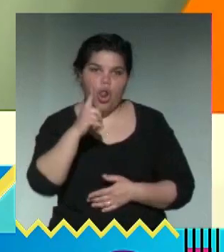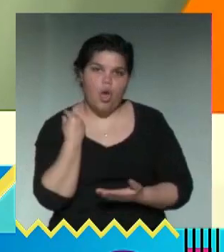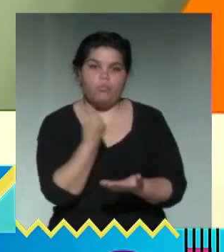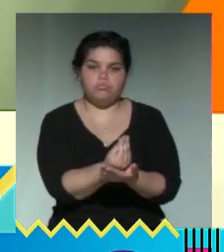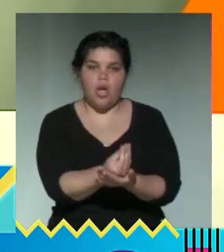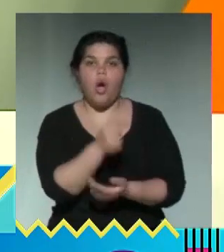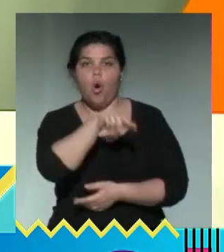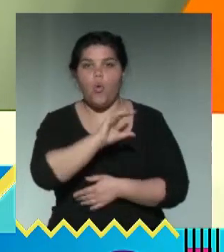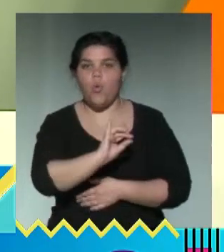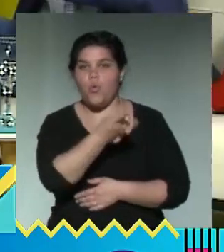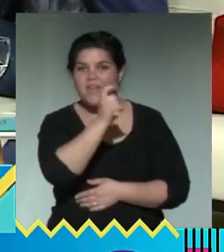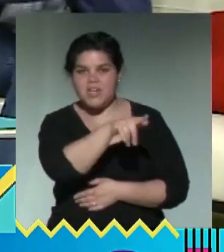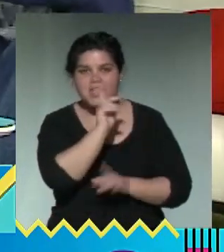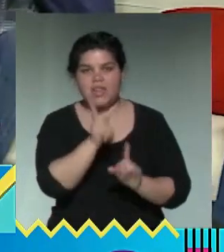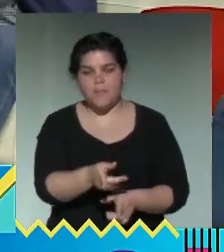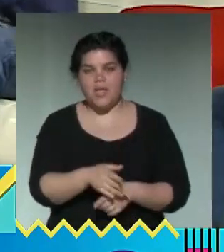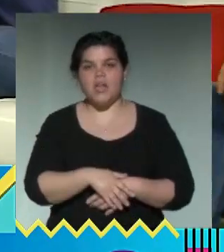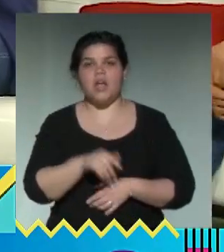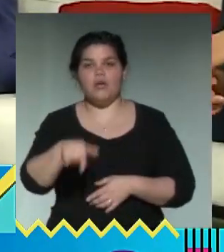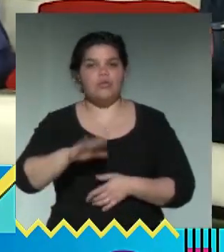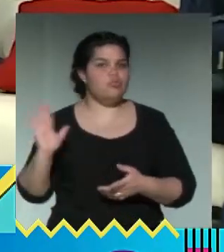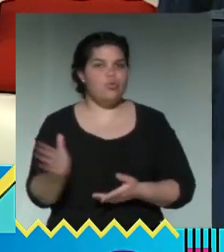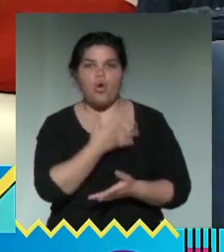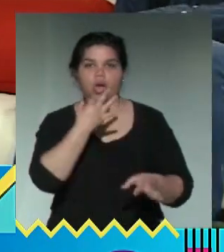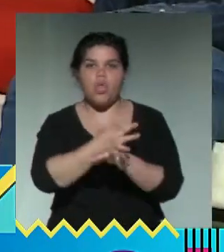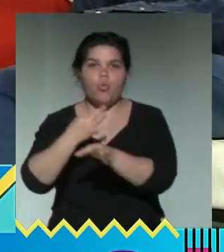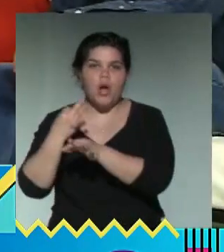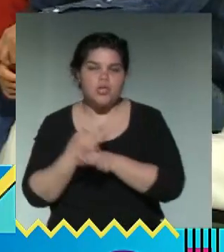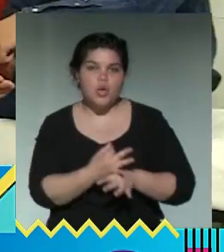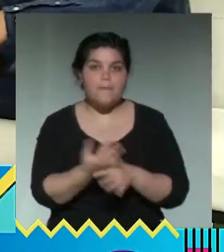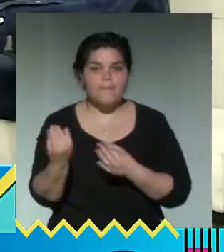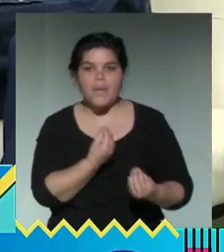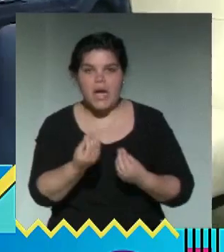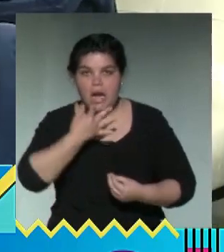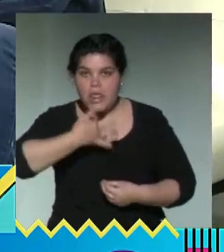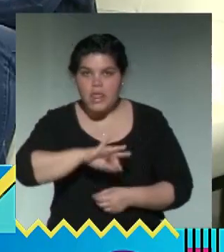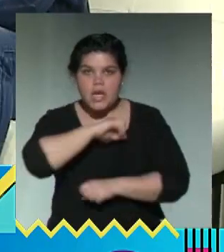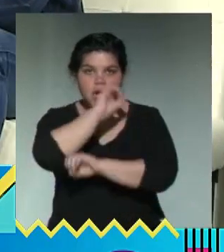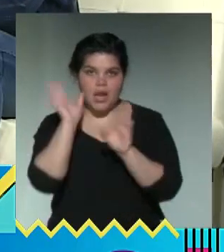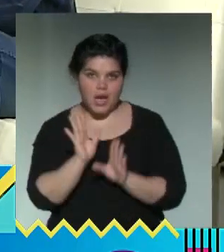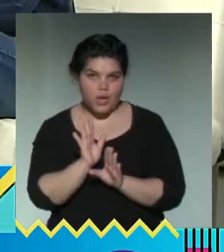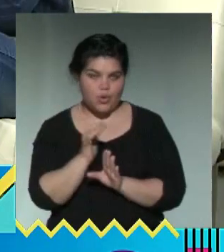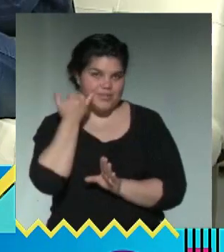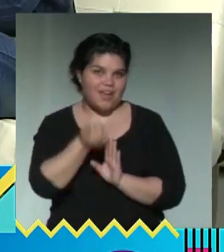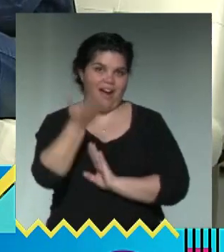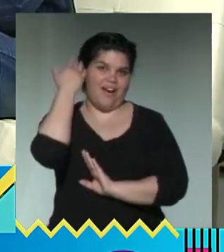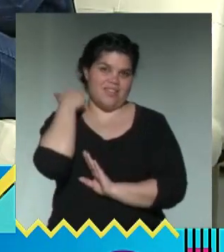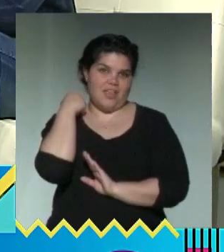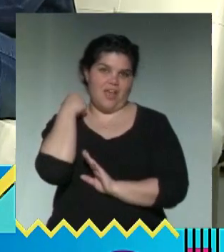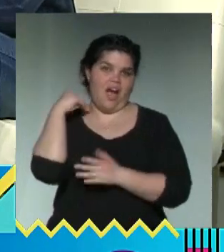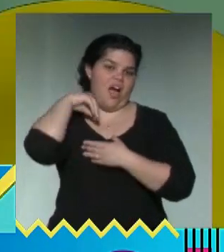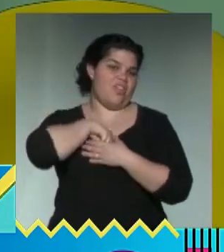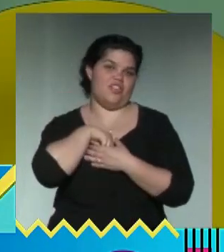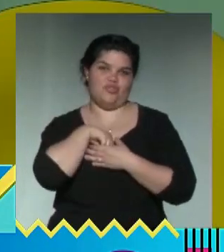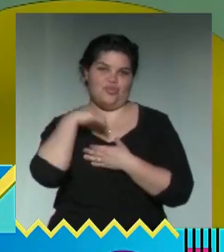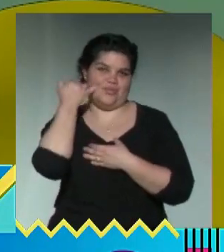arco educativo para fomentar y potenciar esa conciencia que realmente ya viene en los niños, con lo cual todo lo que